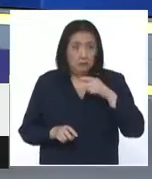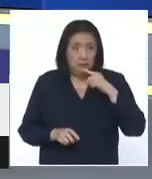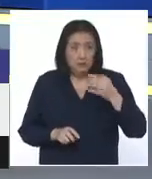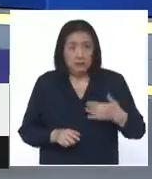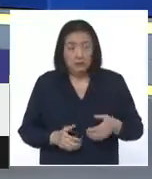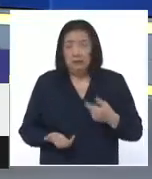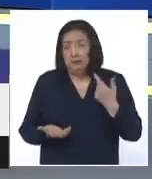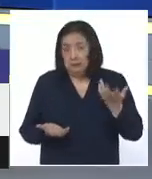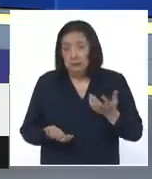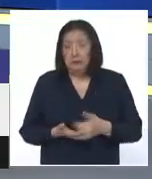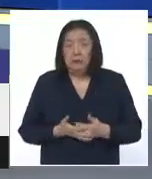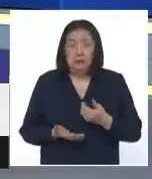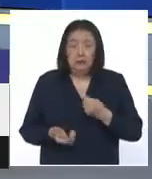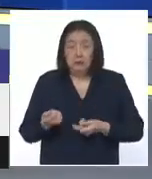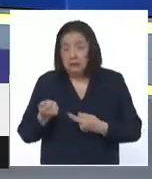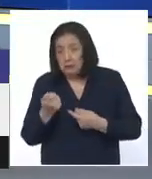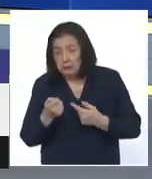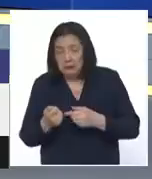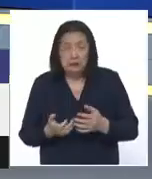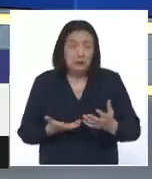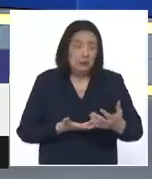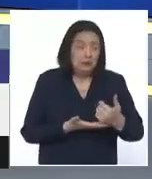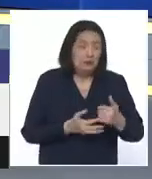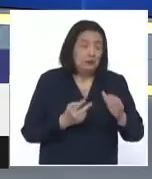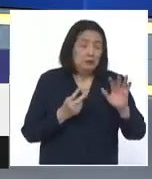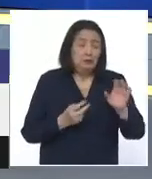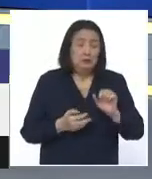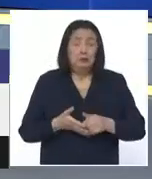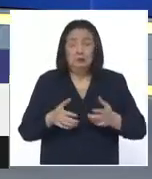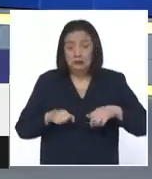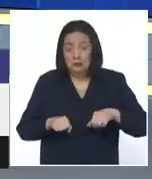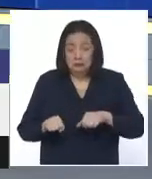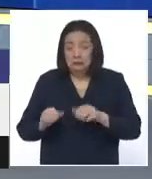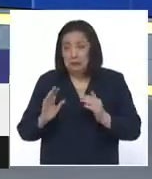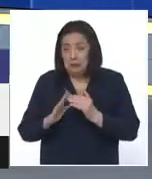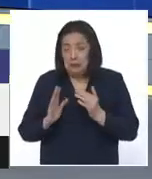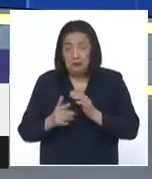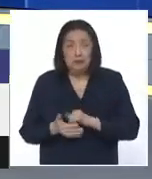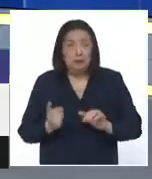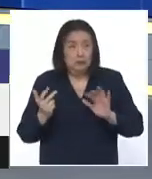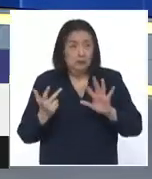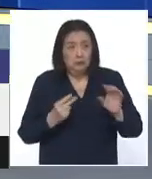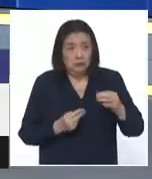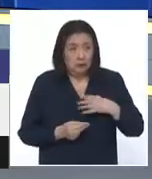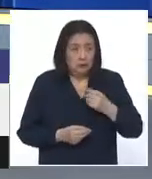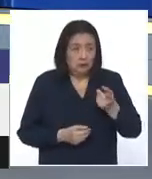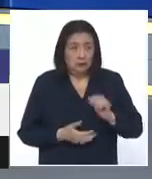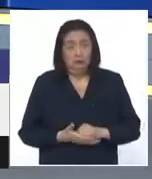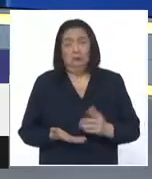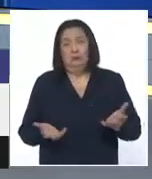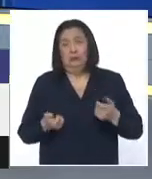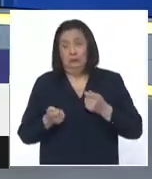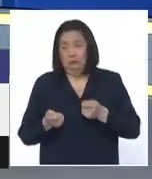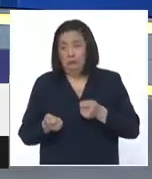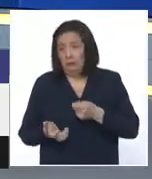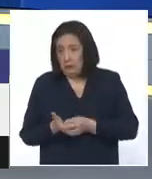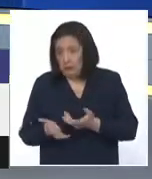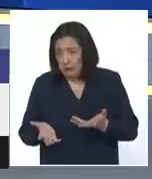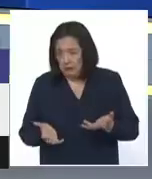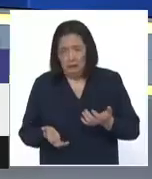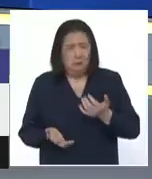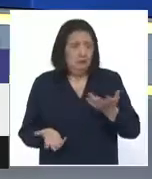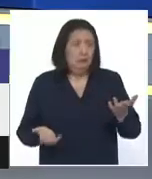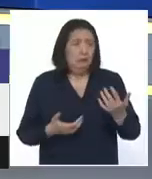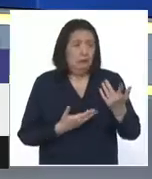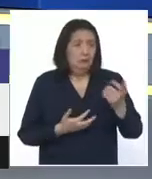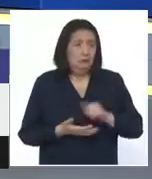gana 7 soles al día con su pequeña vitrina en su casa de 80 años es extorsionada. ¿Qué le